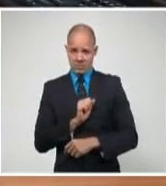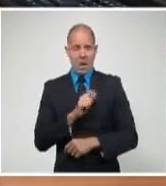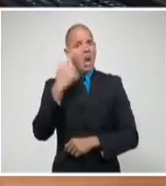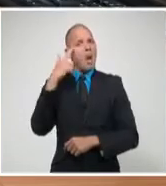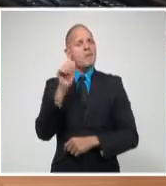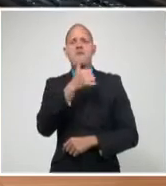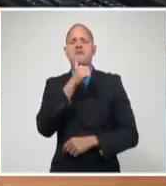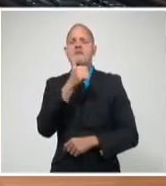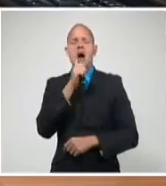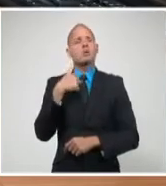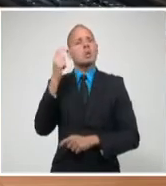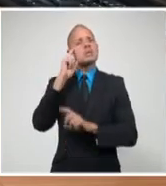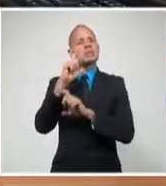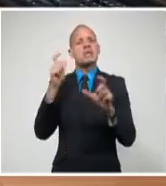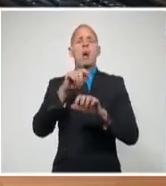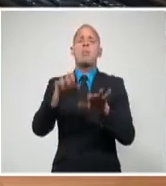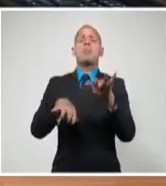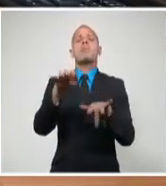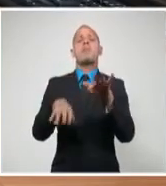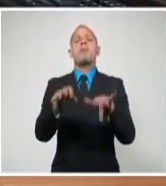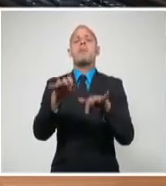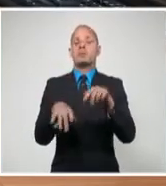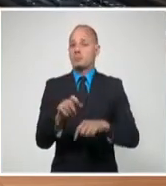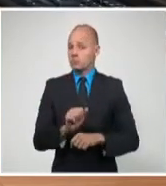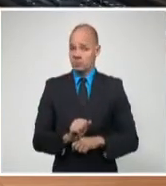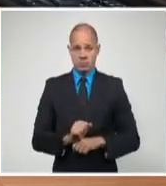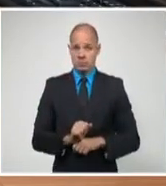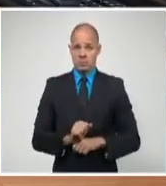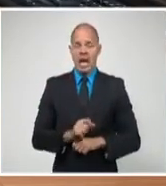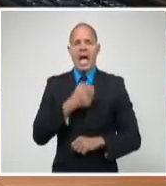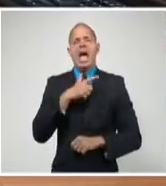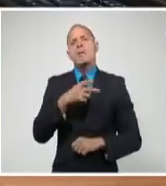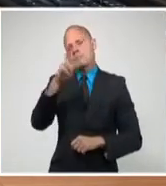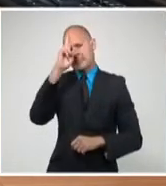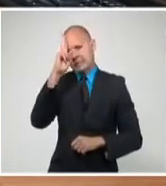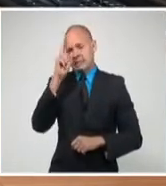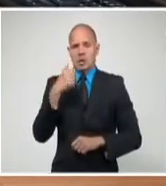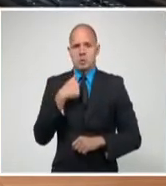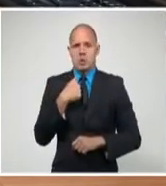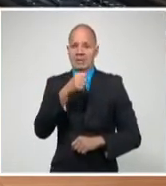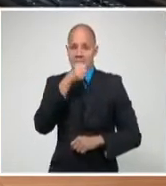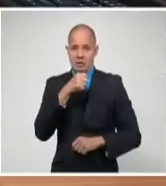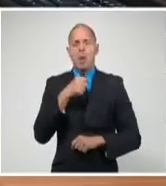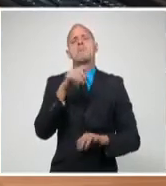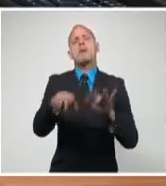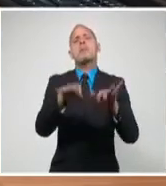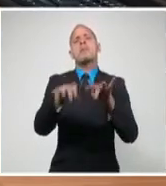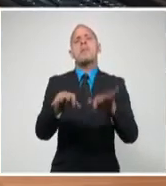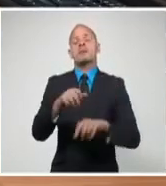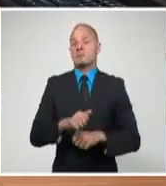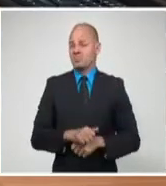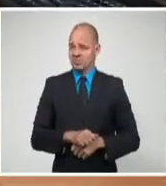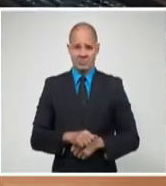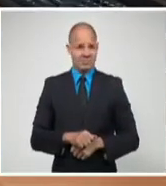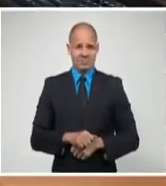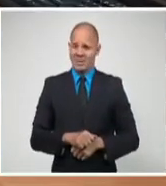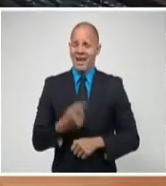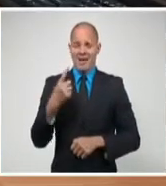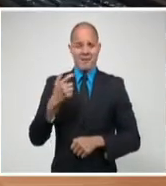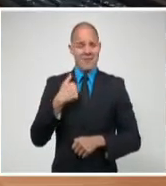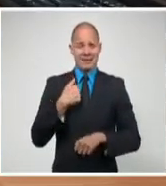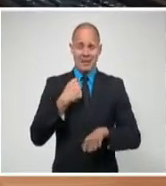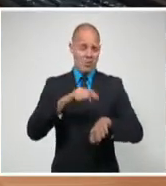salud o de medicina. Hacer periodismo científico significa sobre todo contextualizar esa información, verla en sus antecedentes, en